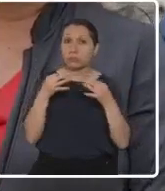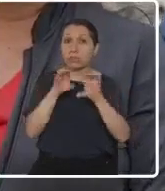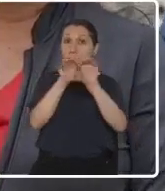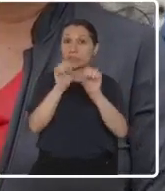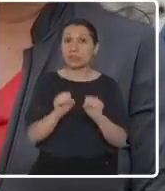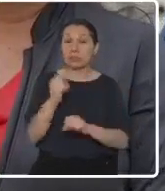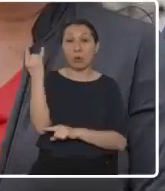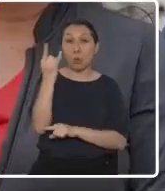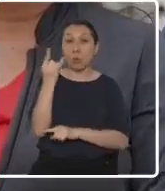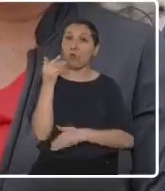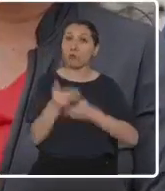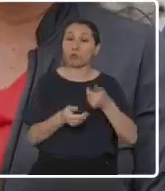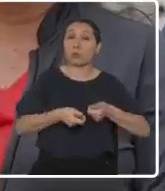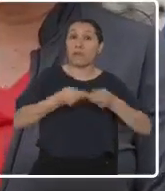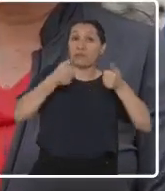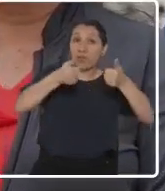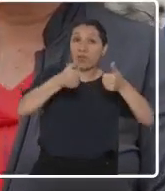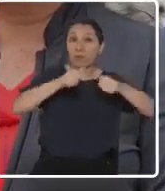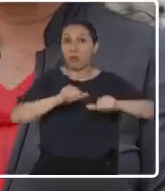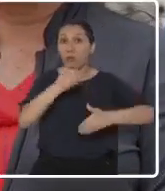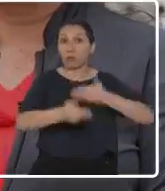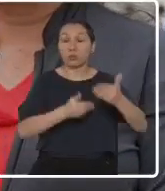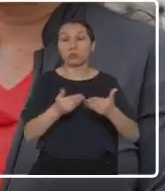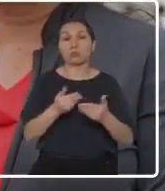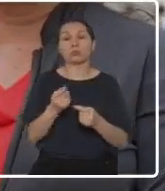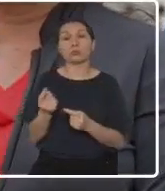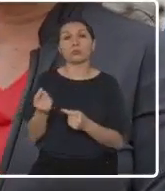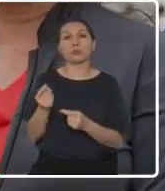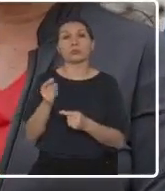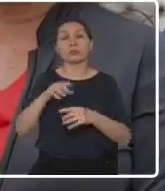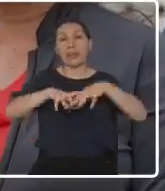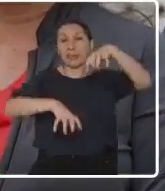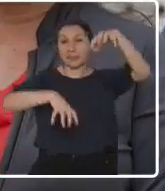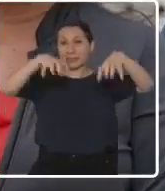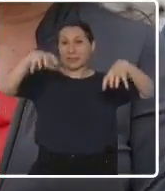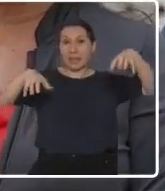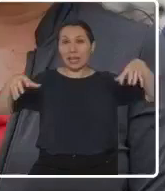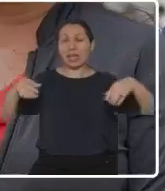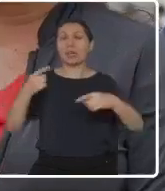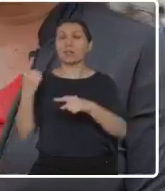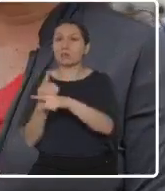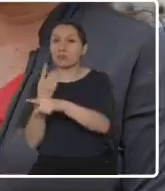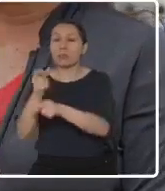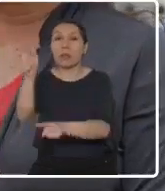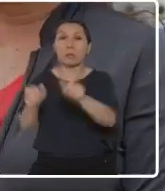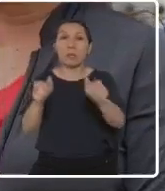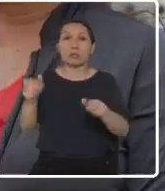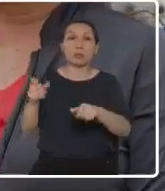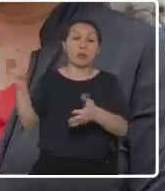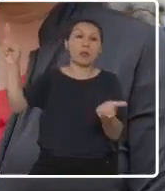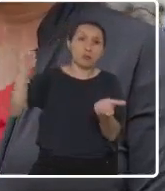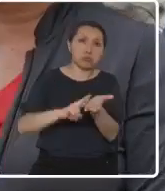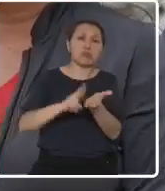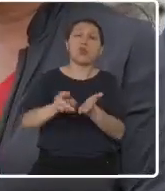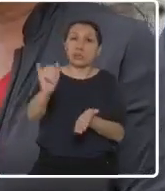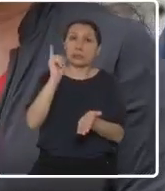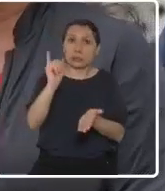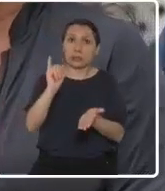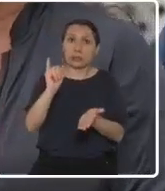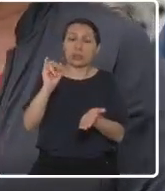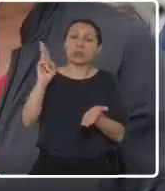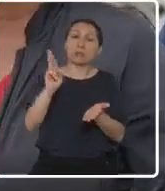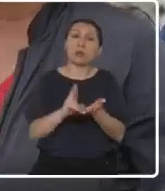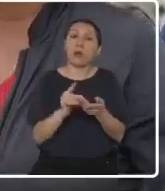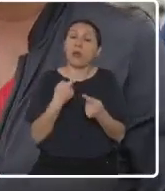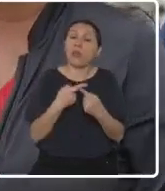el sistema de emergencia está funcionando. Los recorridos que hemos tenido en los cerros y lo que hemos conversado con la gente es que las alertas SAE llegaban. Y